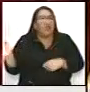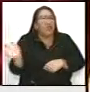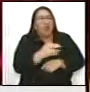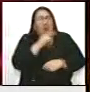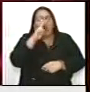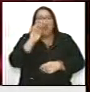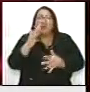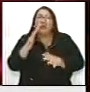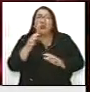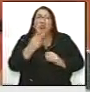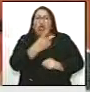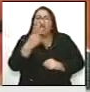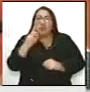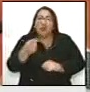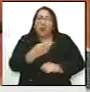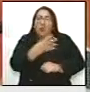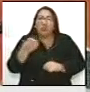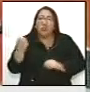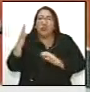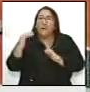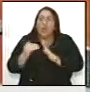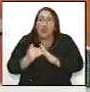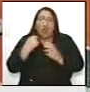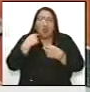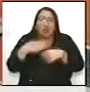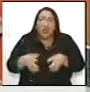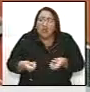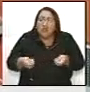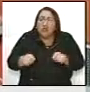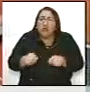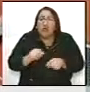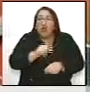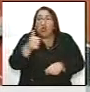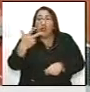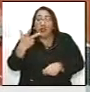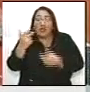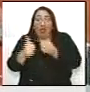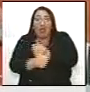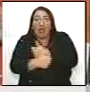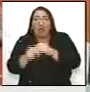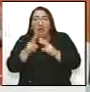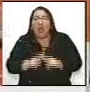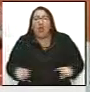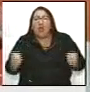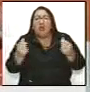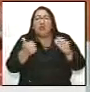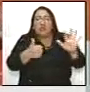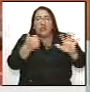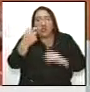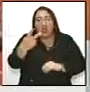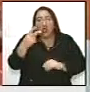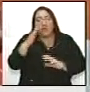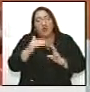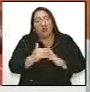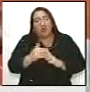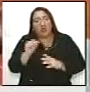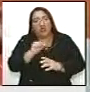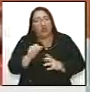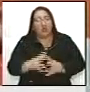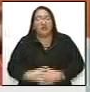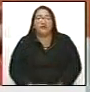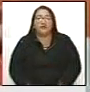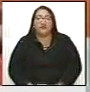monto superior a 2.400 millones, de los cuales 3 en Ayacucho por un valor de 62 millones de